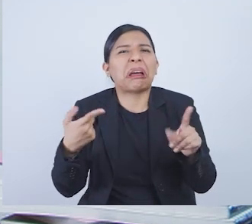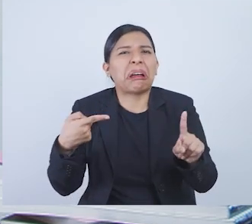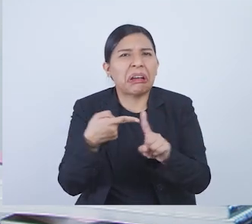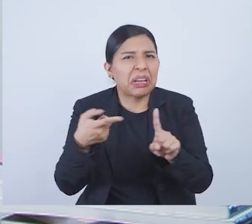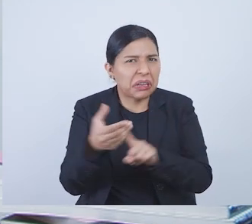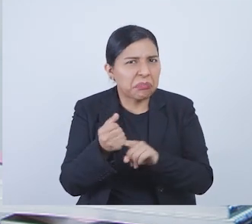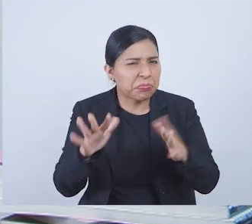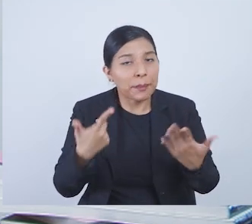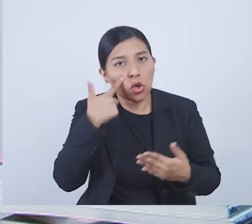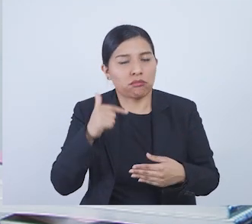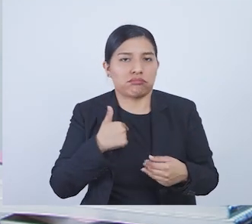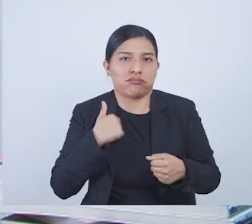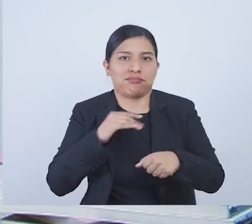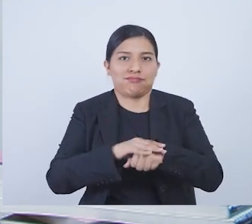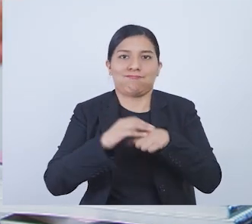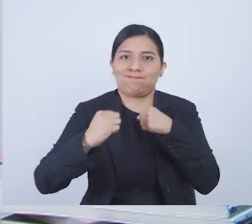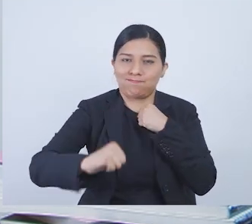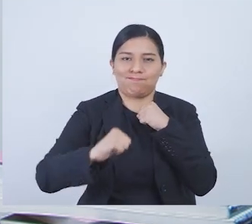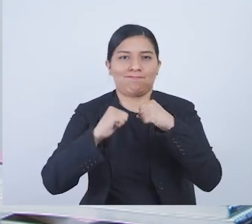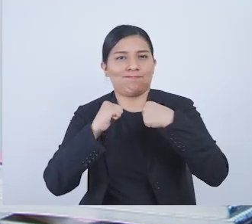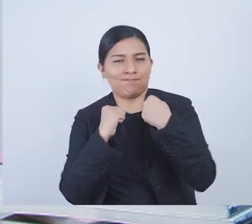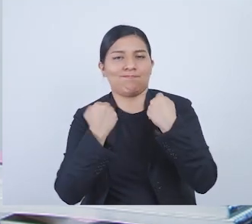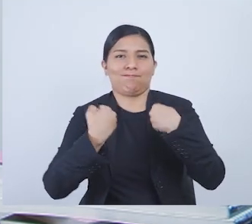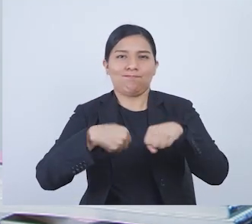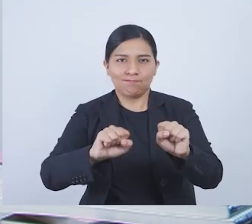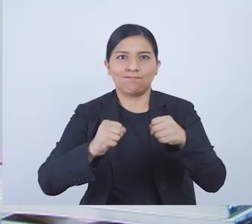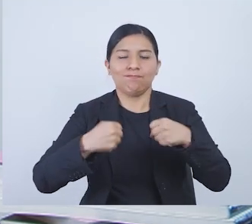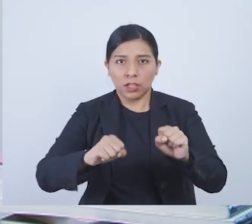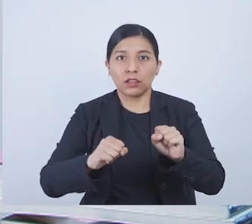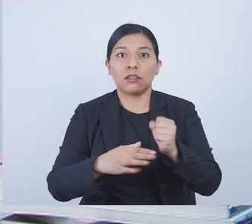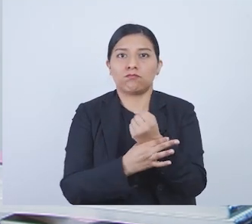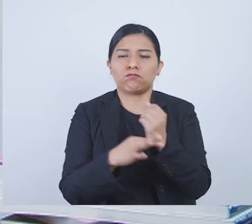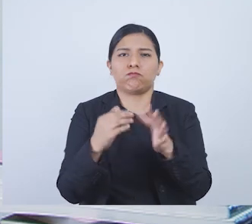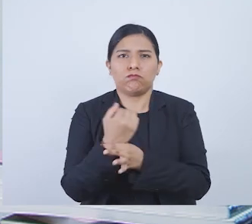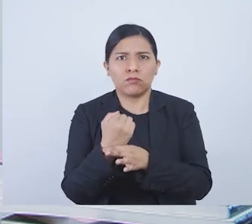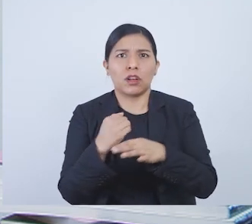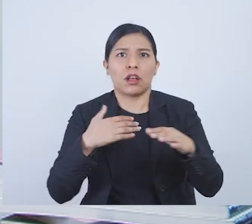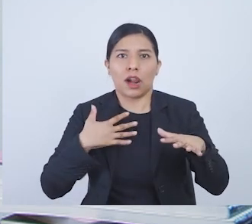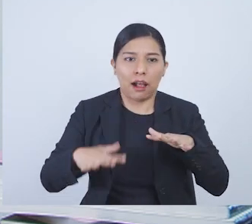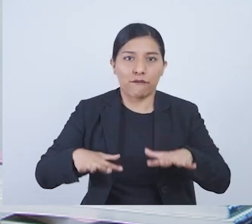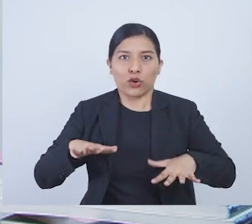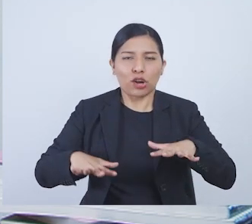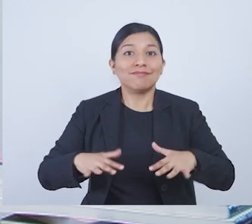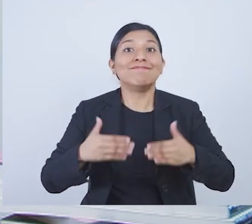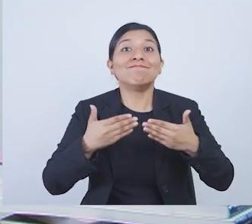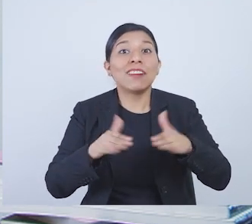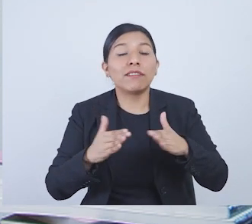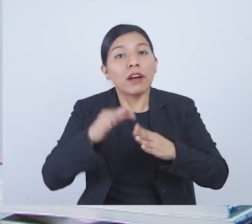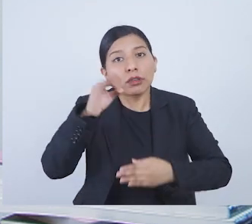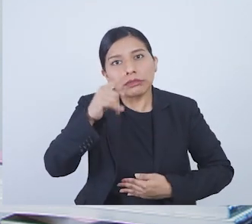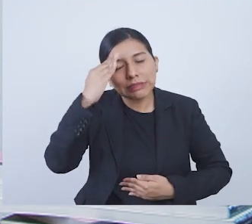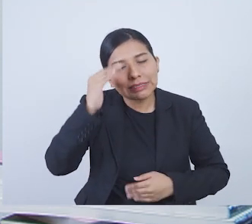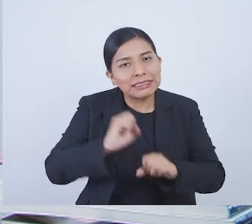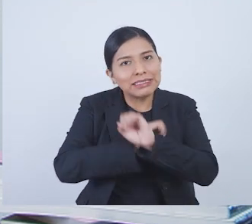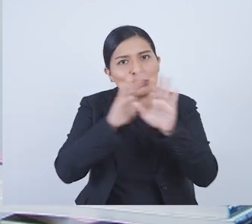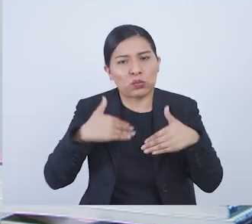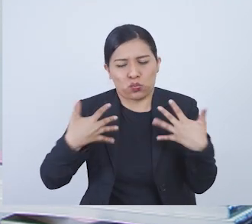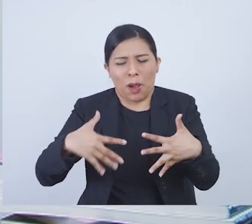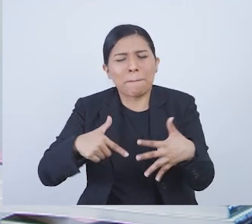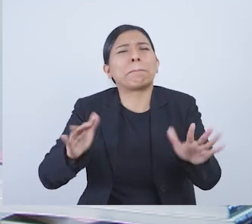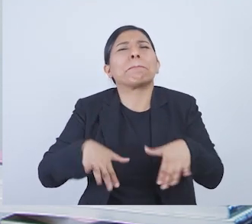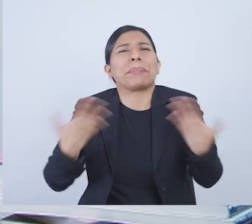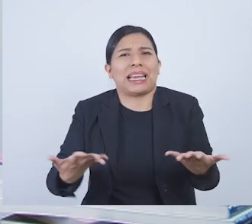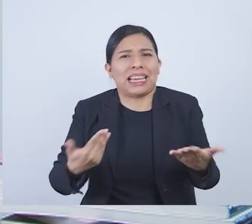la flexibilidad, apuntarle a la reacción motriz, apuntarle al equilibrio. Entonces decido el tipo de